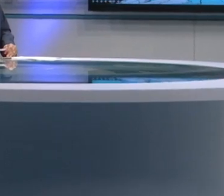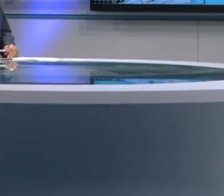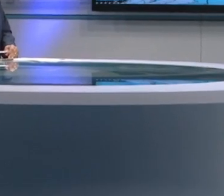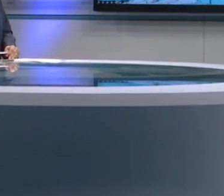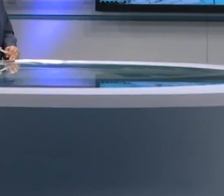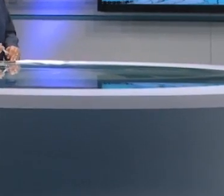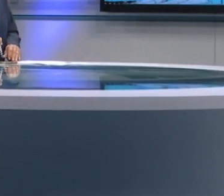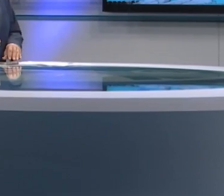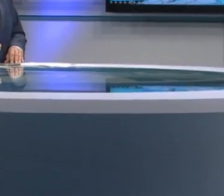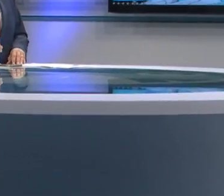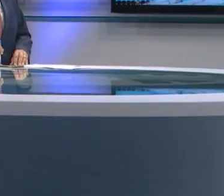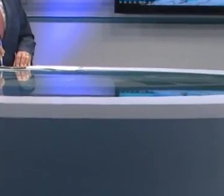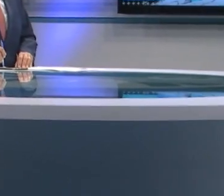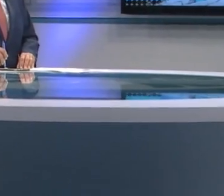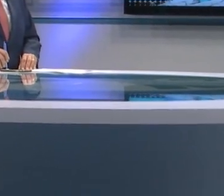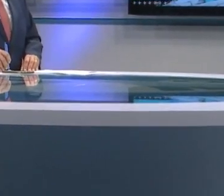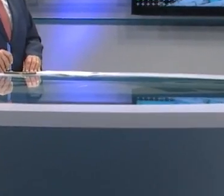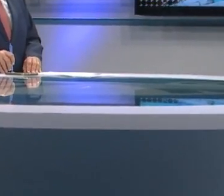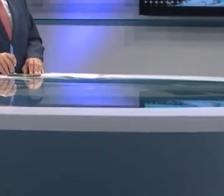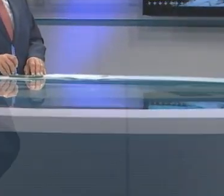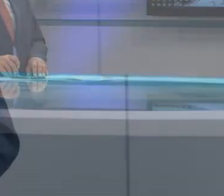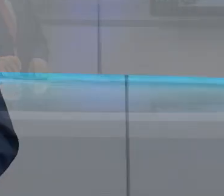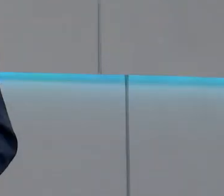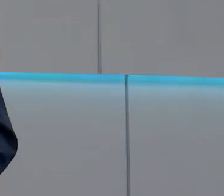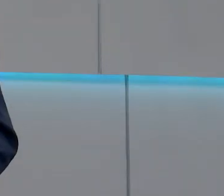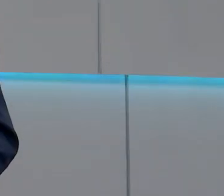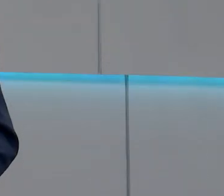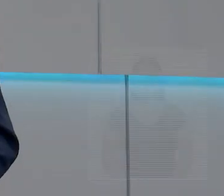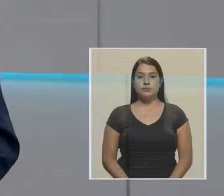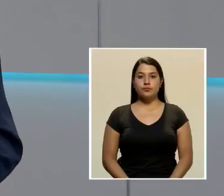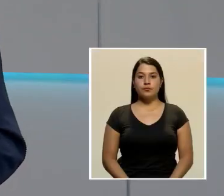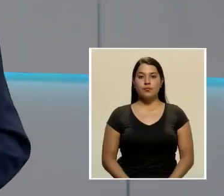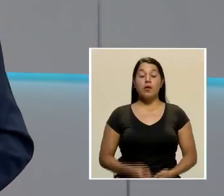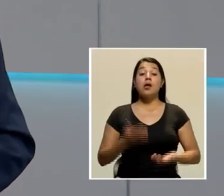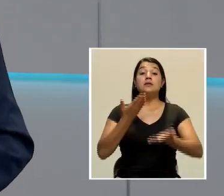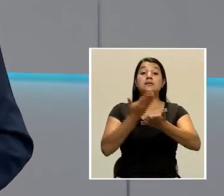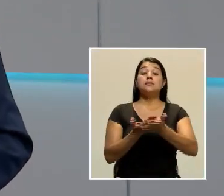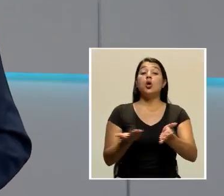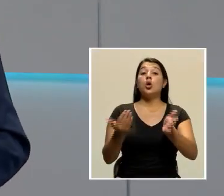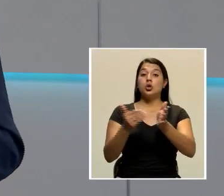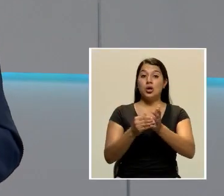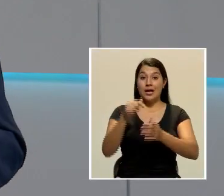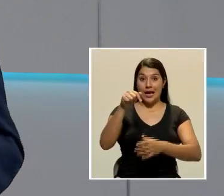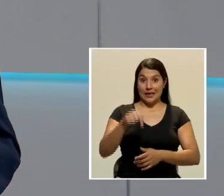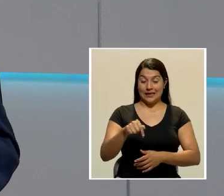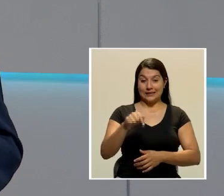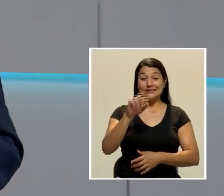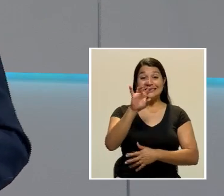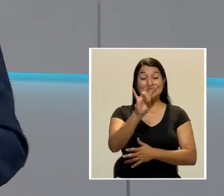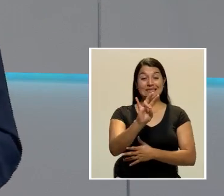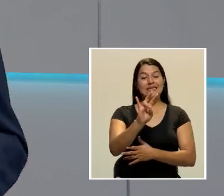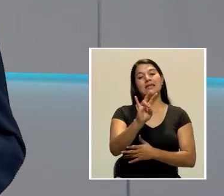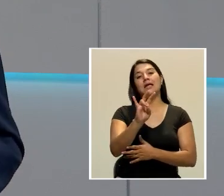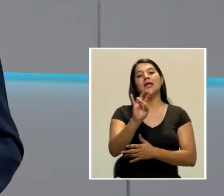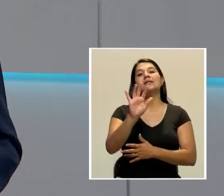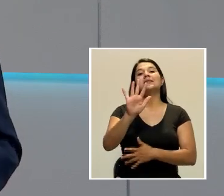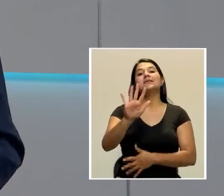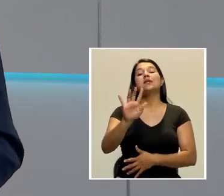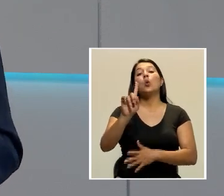Si alguna vez usaste ácido wash, pronto podrás escuchar la música que te gusta. Solo por